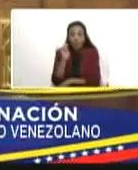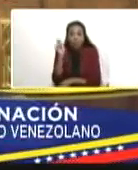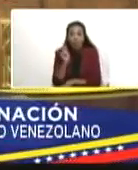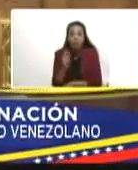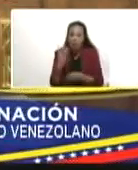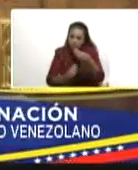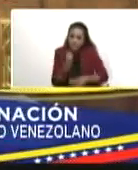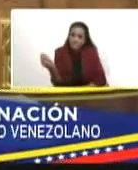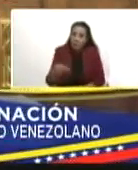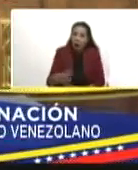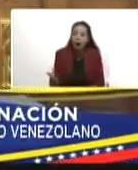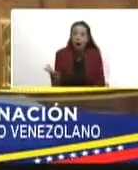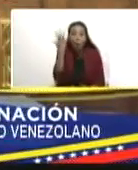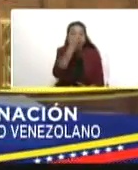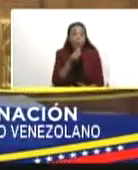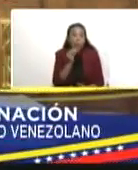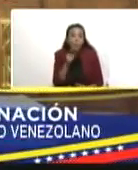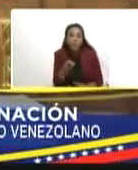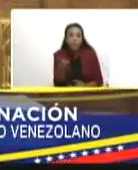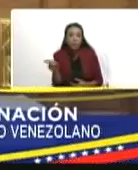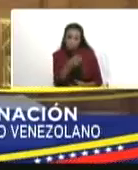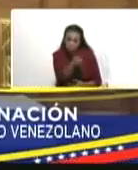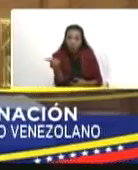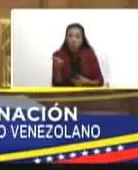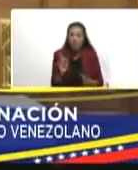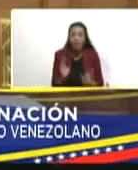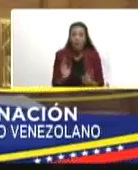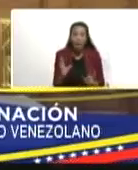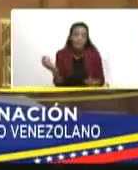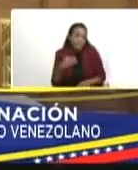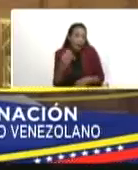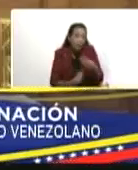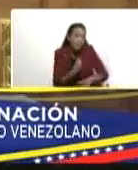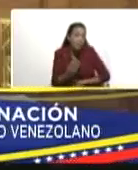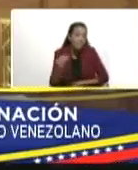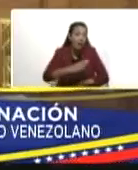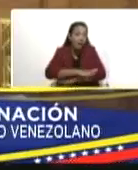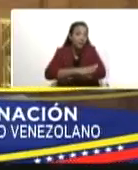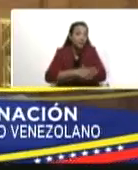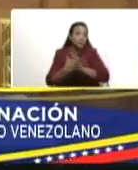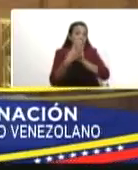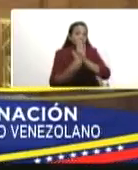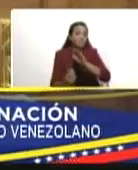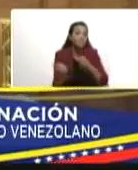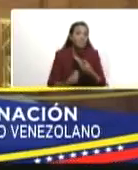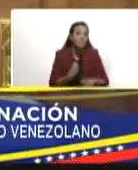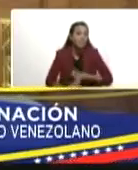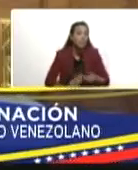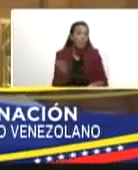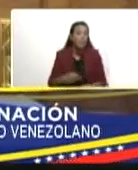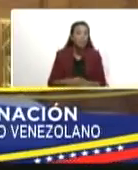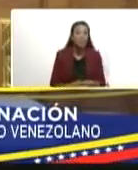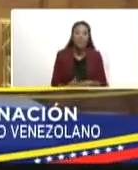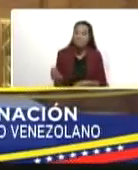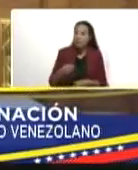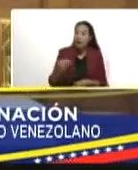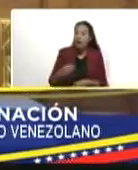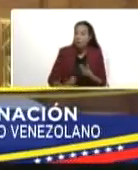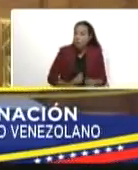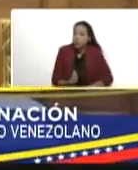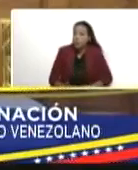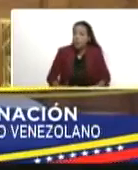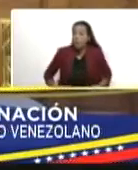compañero juventud hay que hacer más mucho